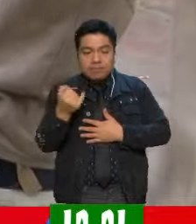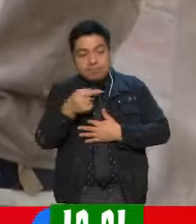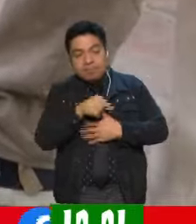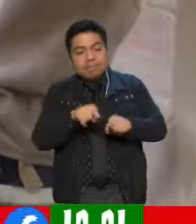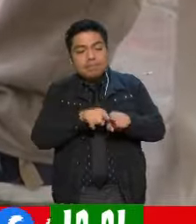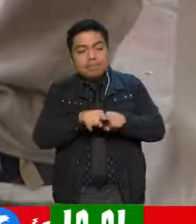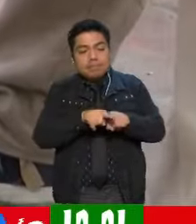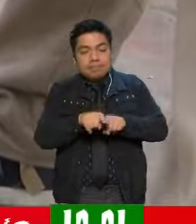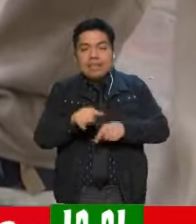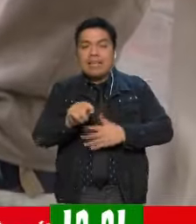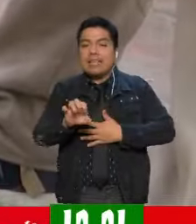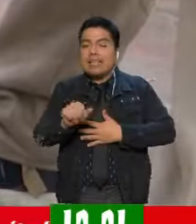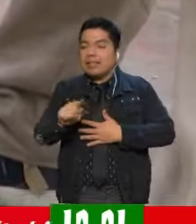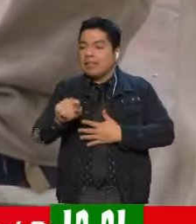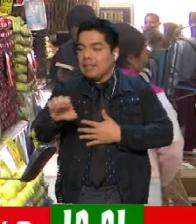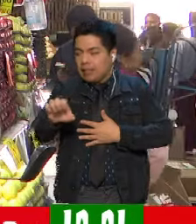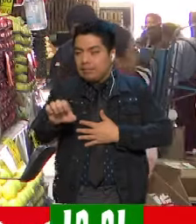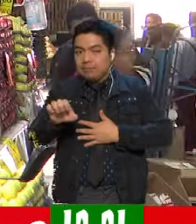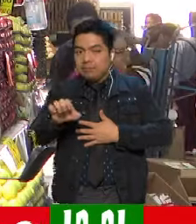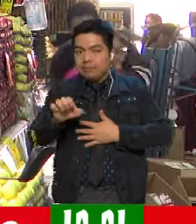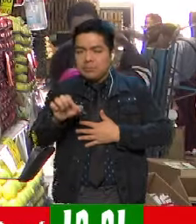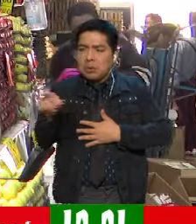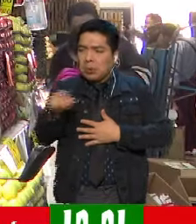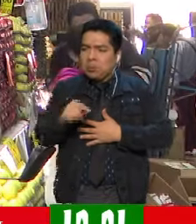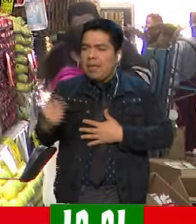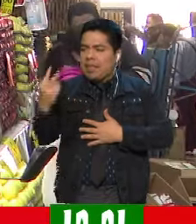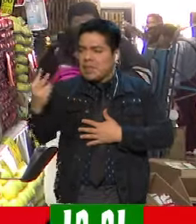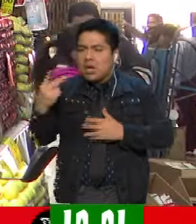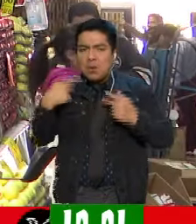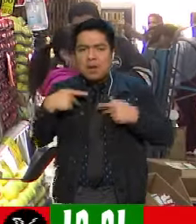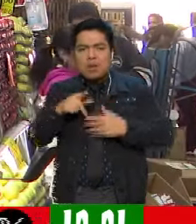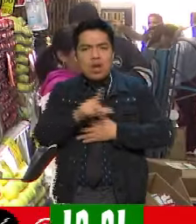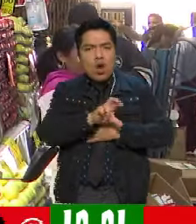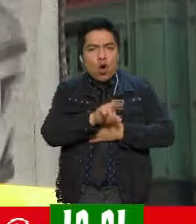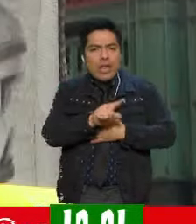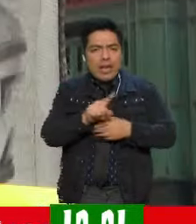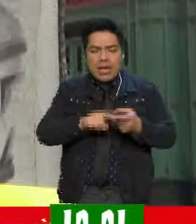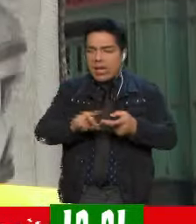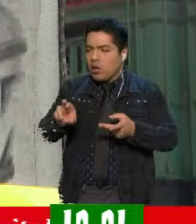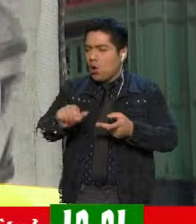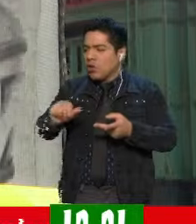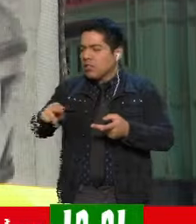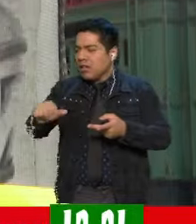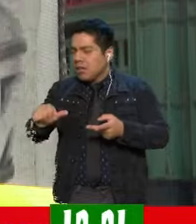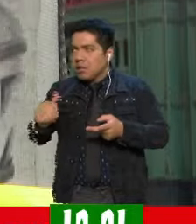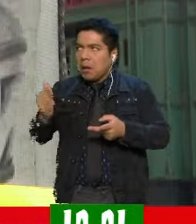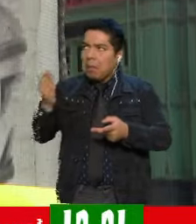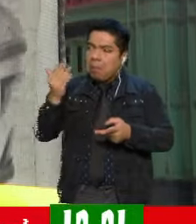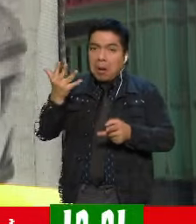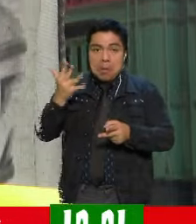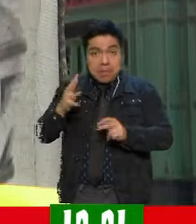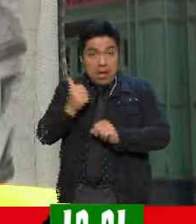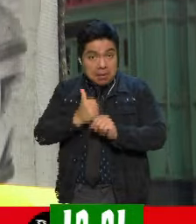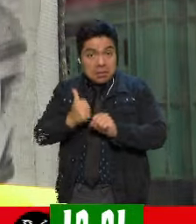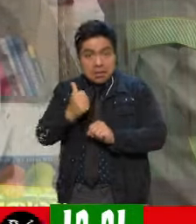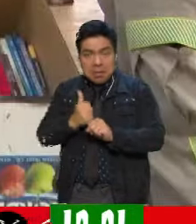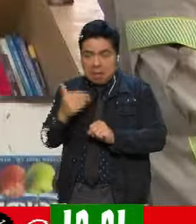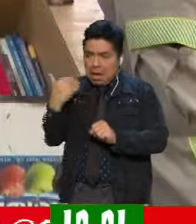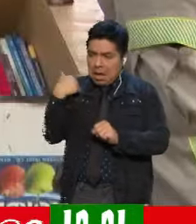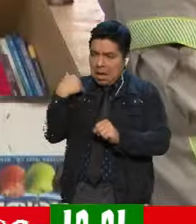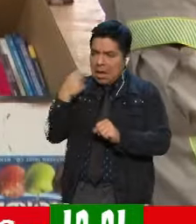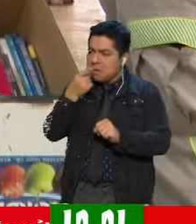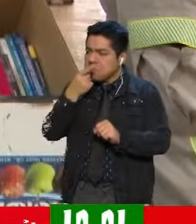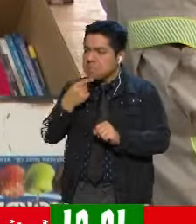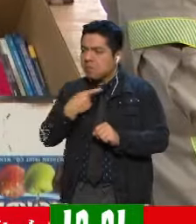hermanos tentle la idea nos la sugieren dos clientas de nombre Lorena y Roxana aproximadamente 10 años ellas